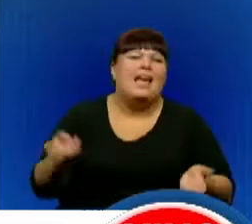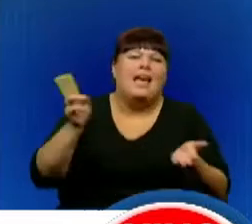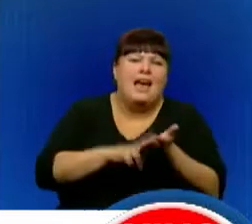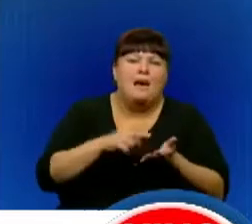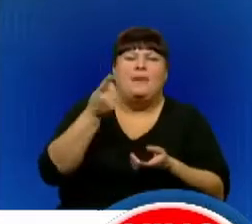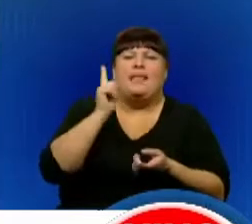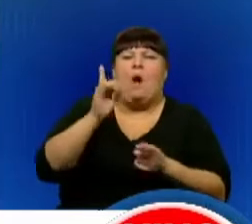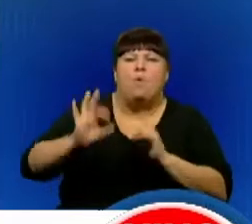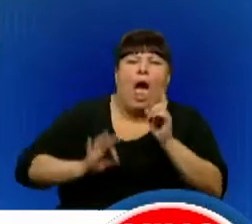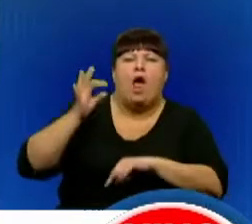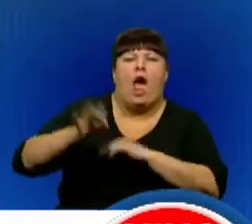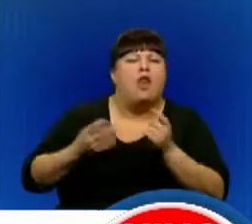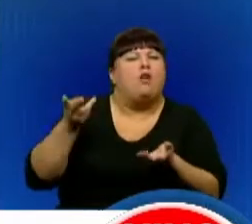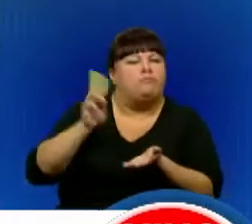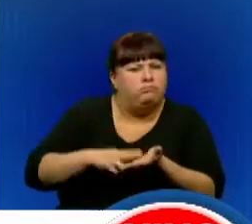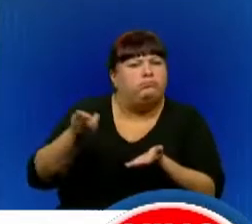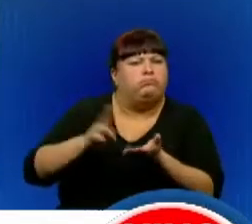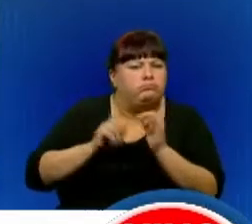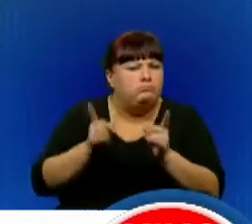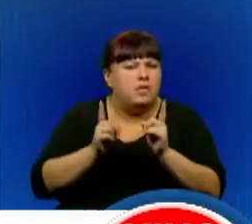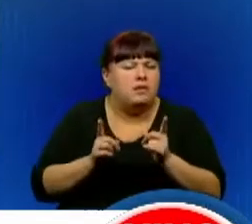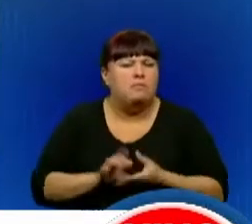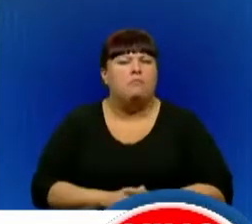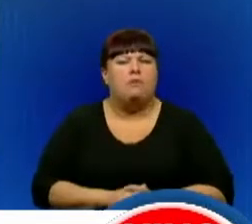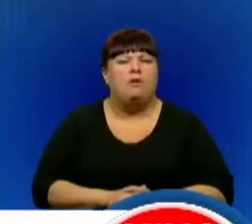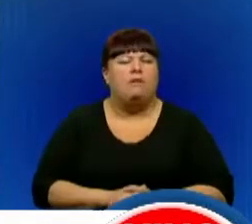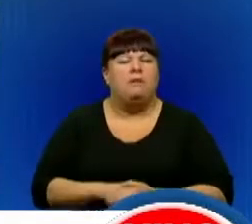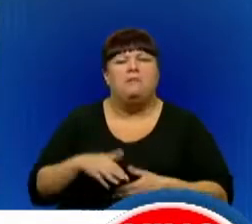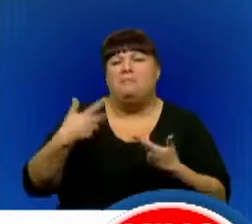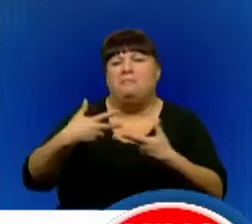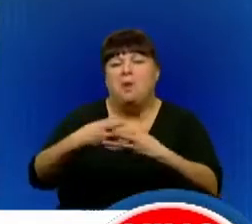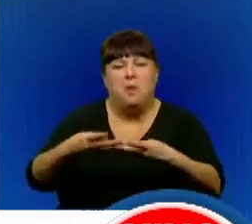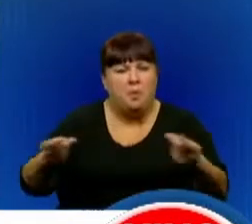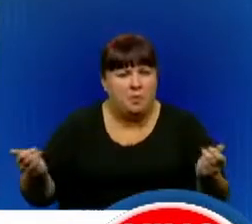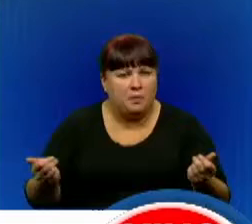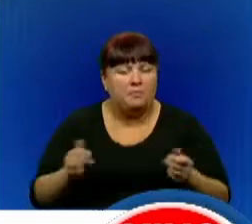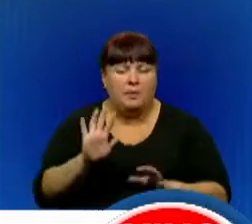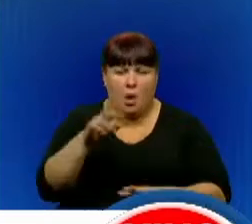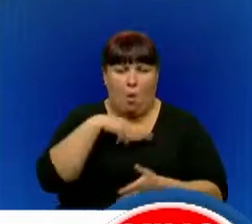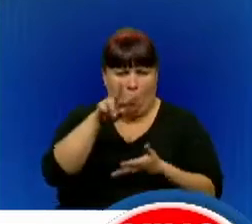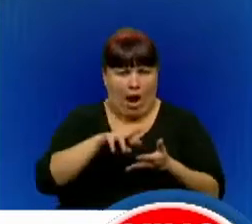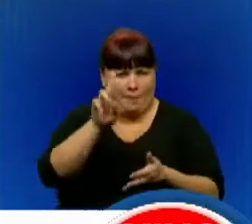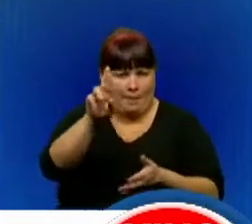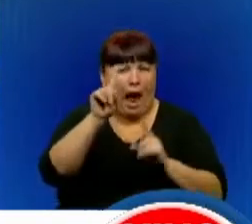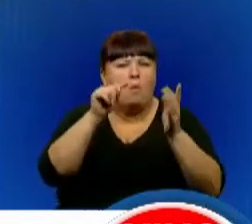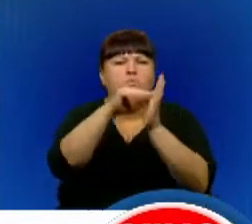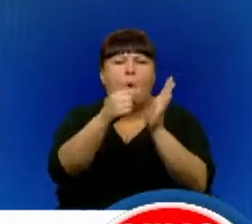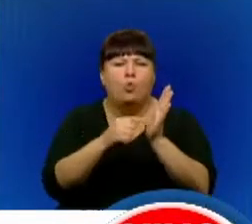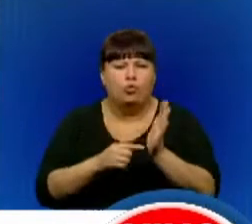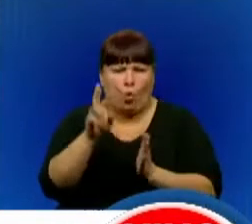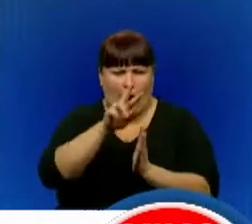cada uno de los años y que se desandó ese camino? Permítame leer, presidente, algunos